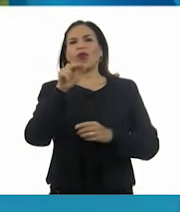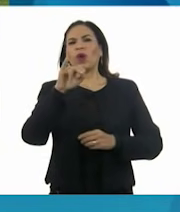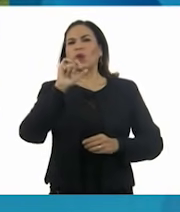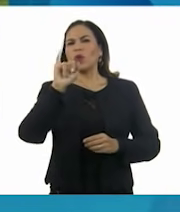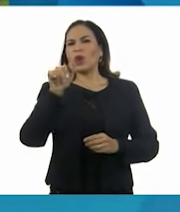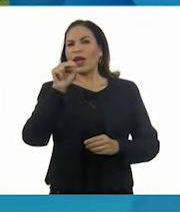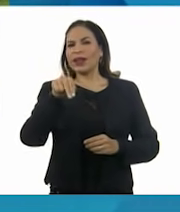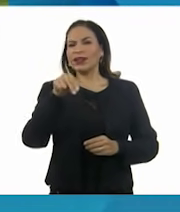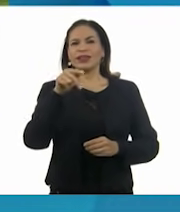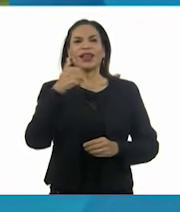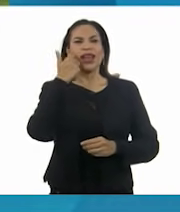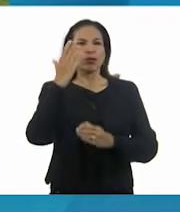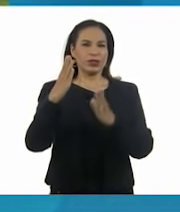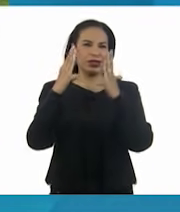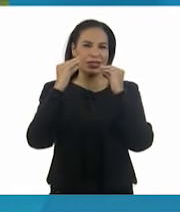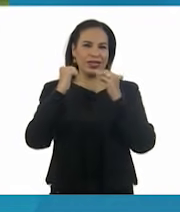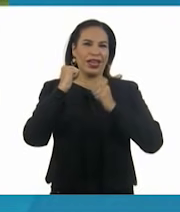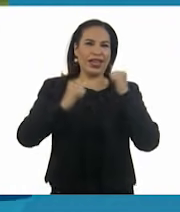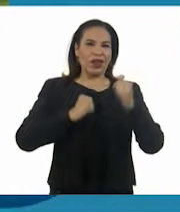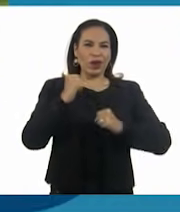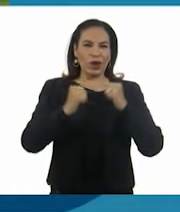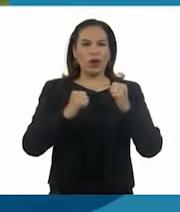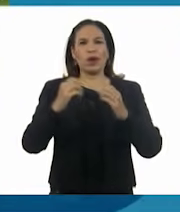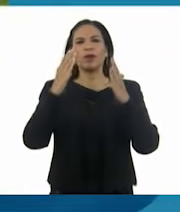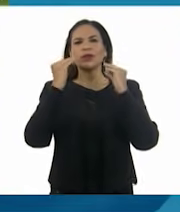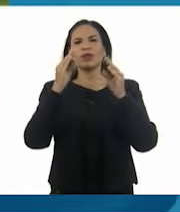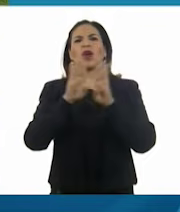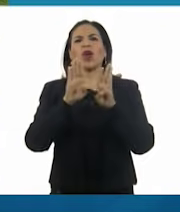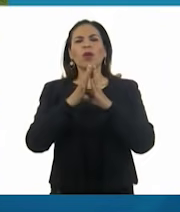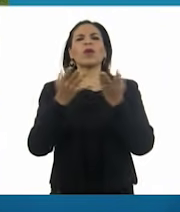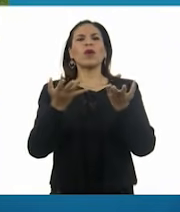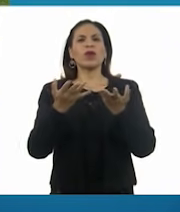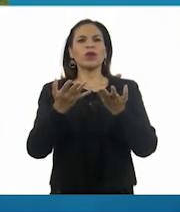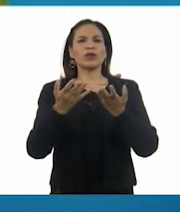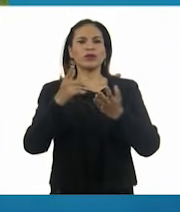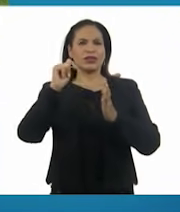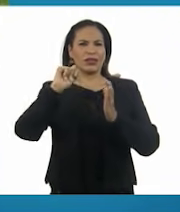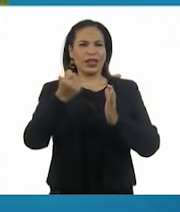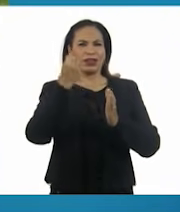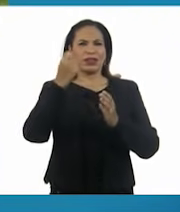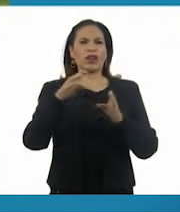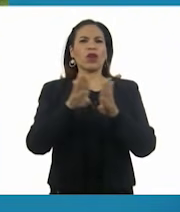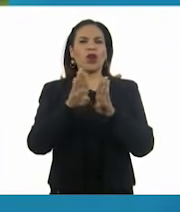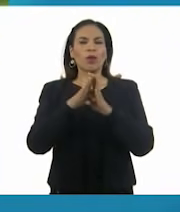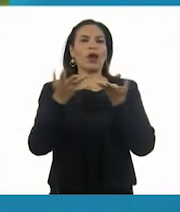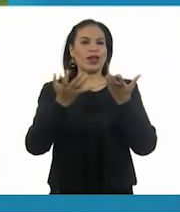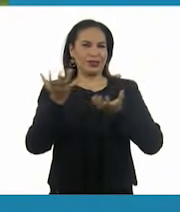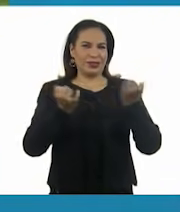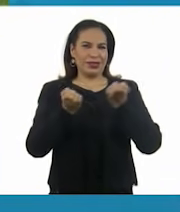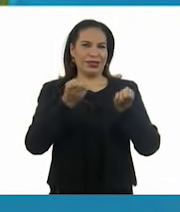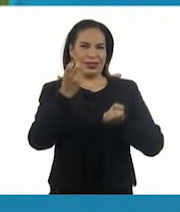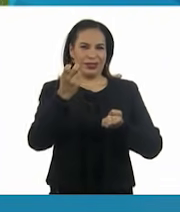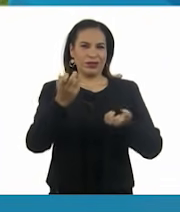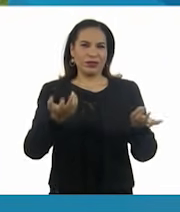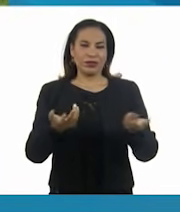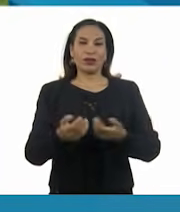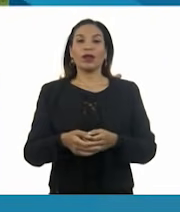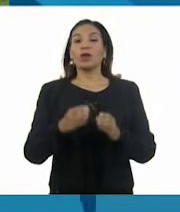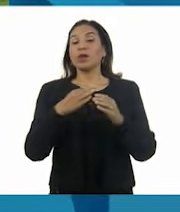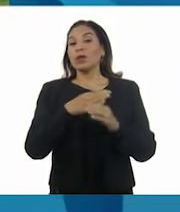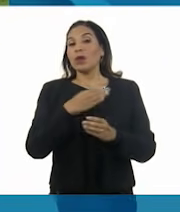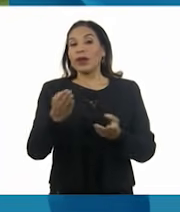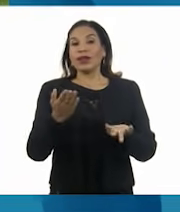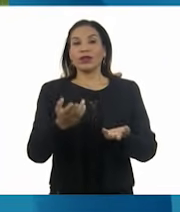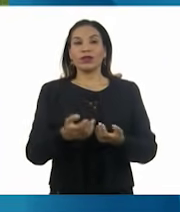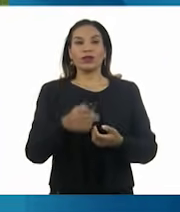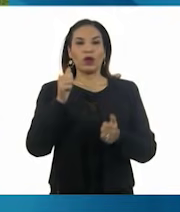que nos enseñe a correr o que nos enseñe la técnica de todo cómo se practica este deporte. Bueno, pues